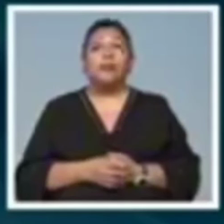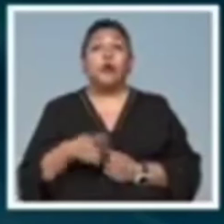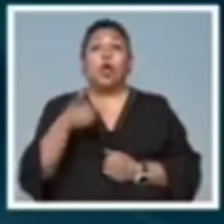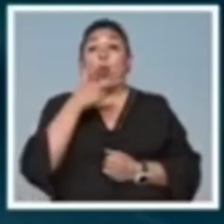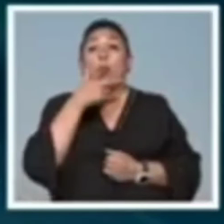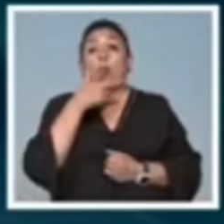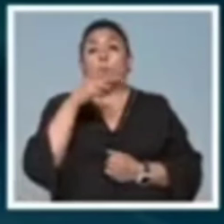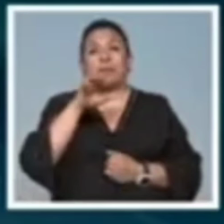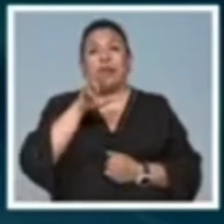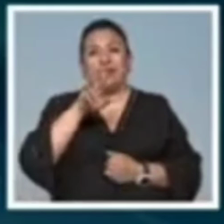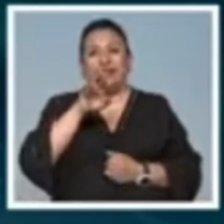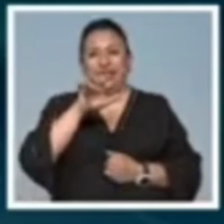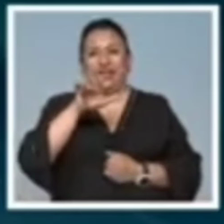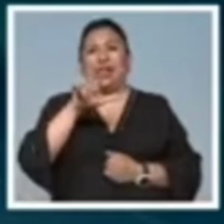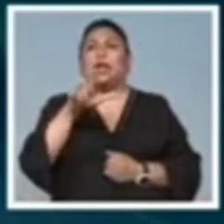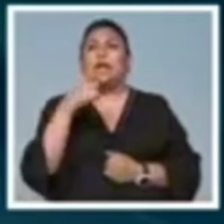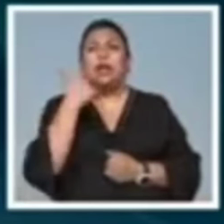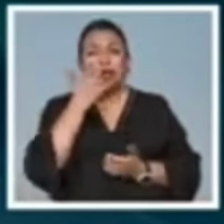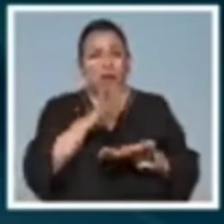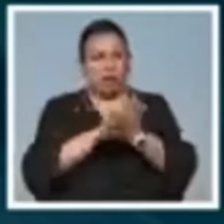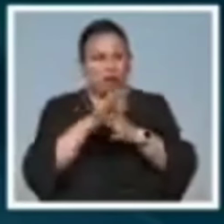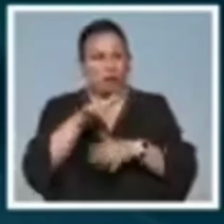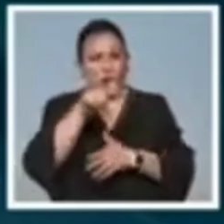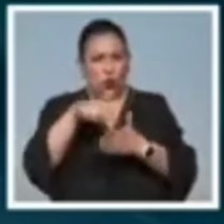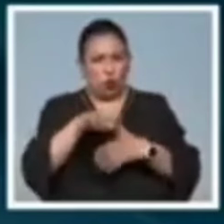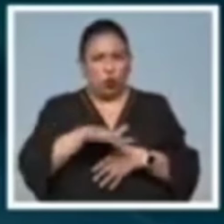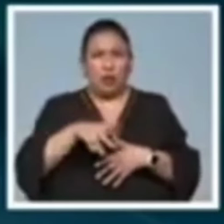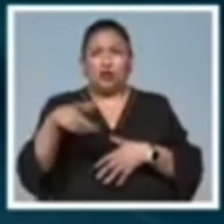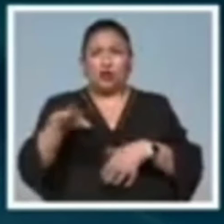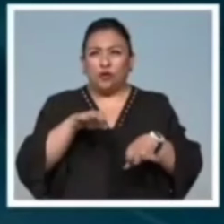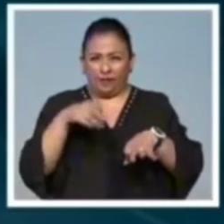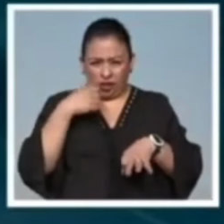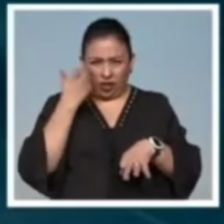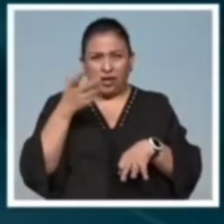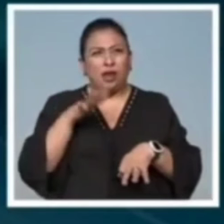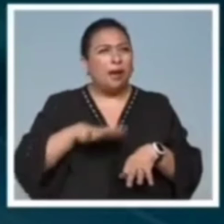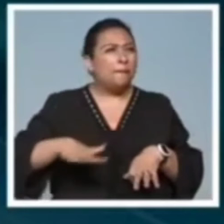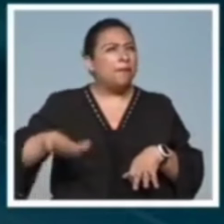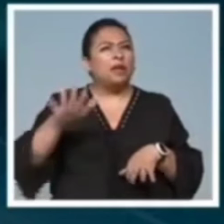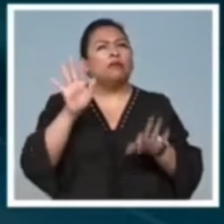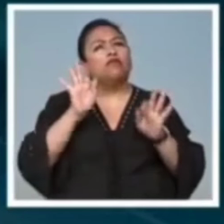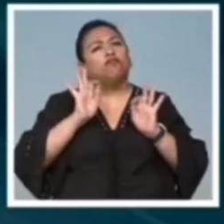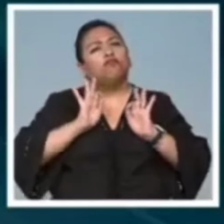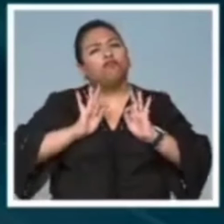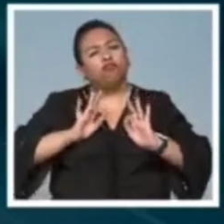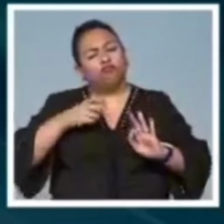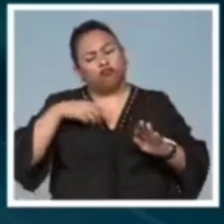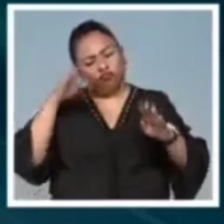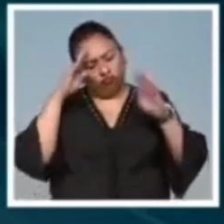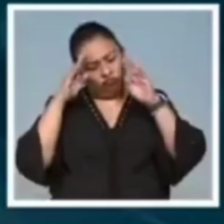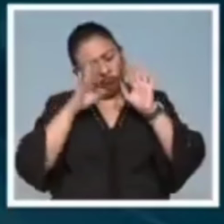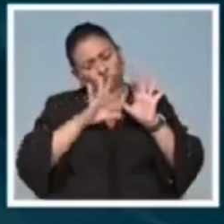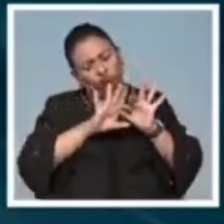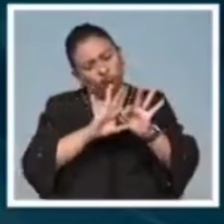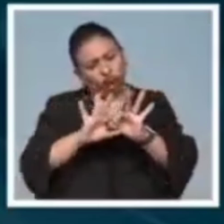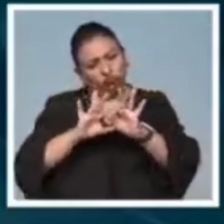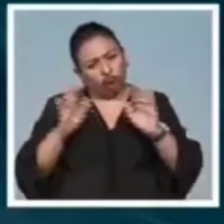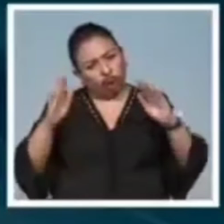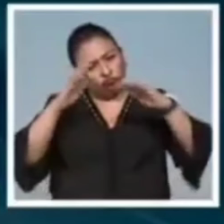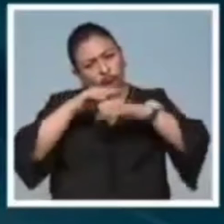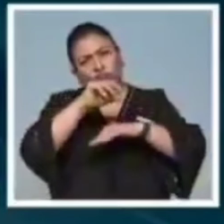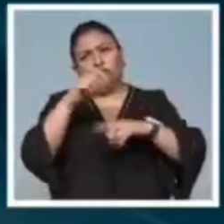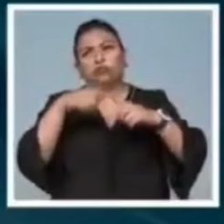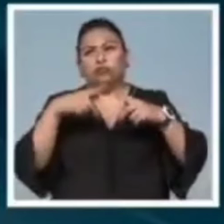María Ángel Goglán se ha dedicado no solo a transformar espacios, con su trabajo busca crear ambientes de tranquilidad, reflexión y armonía para